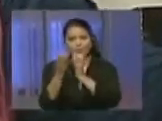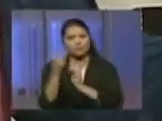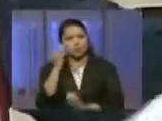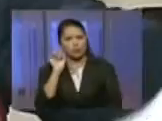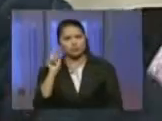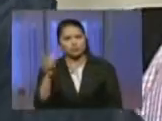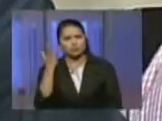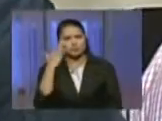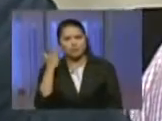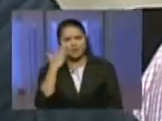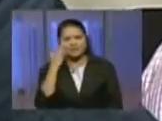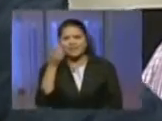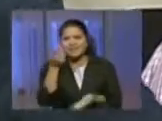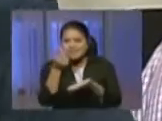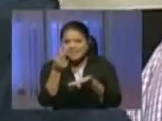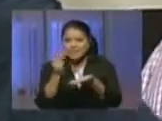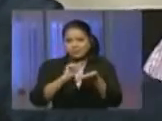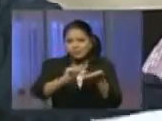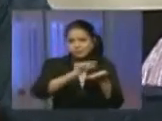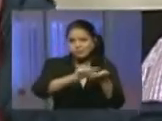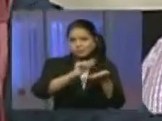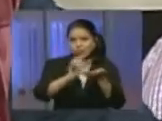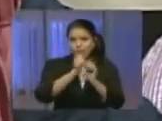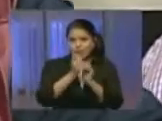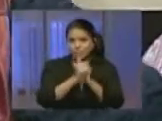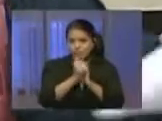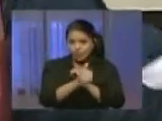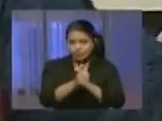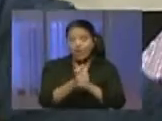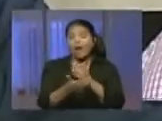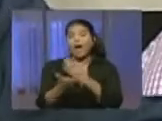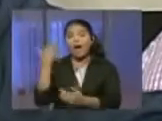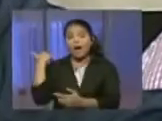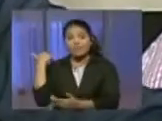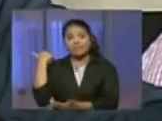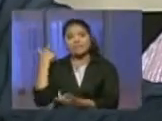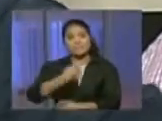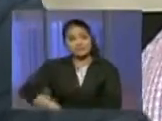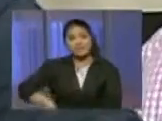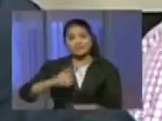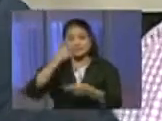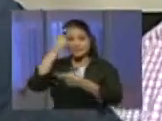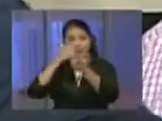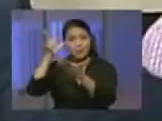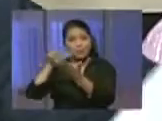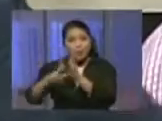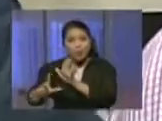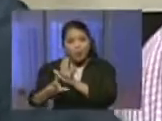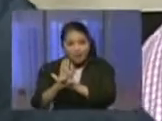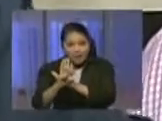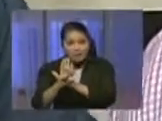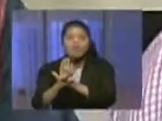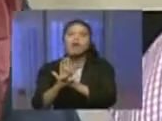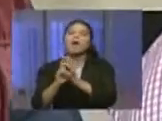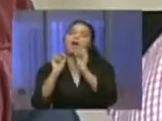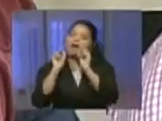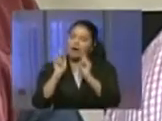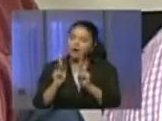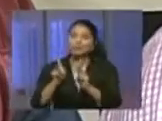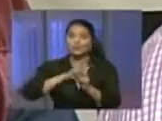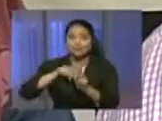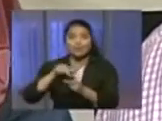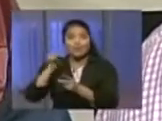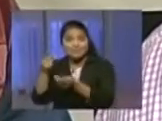del fondo del deporte que fue criticado desde ahí cuando presidente aprobó la ley del deporte de ese mismo recurso que nosotros hemos cubierto muchas